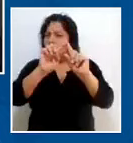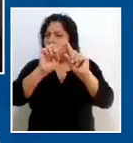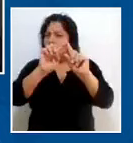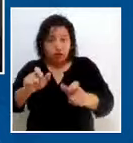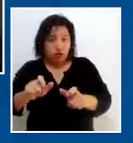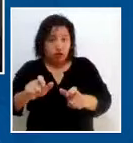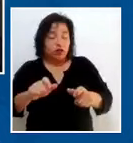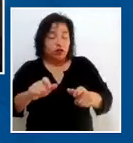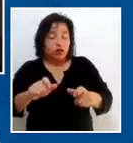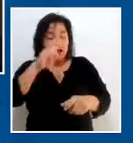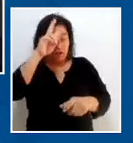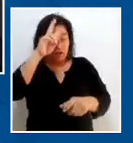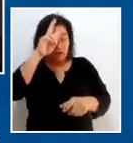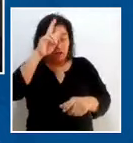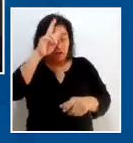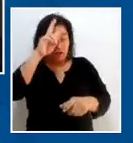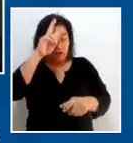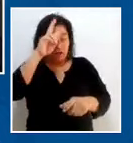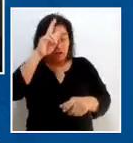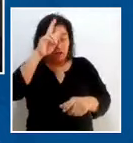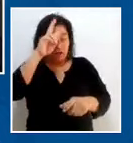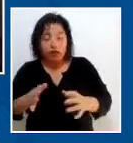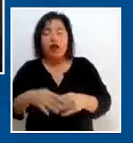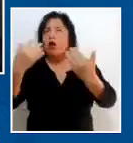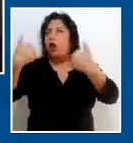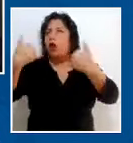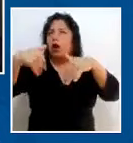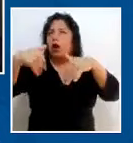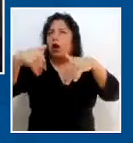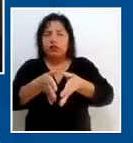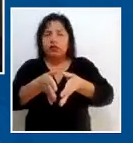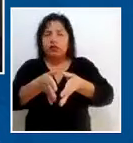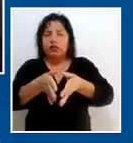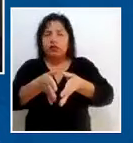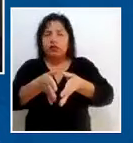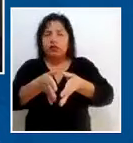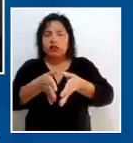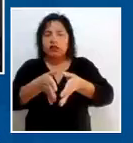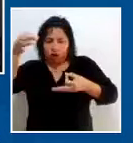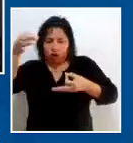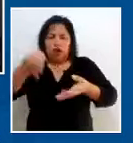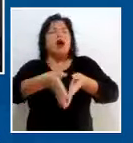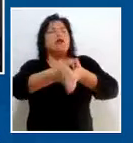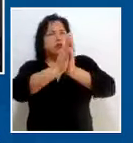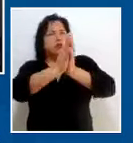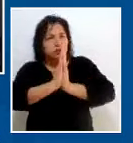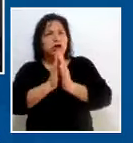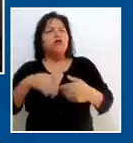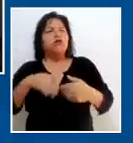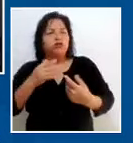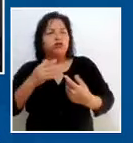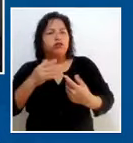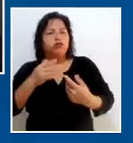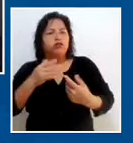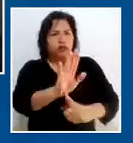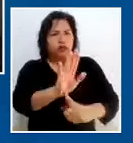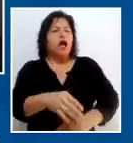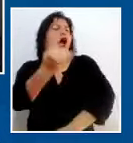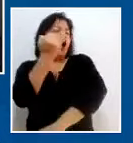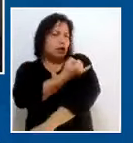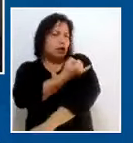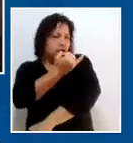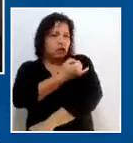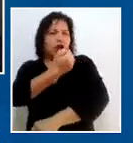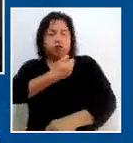tienen que saber que mediante cualquier tipo de solicitud, ¿no? Pueden presentarla a la entidad pública o